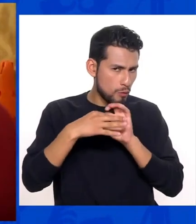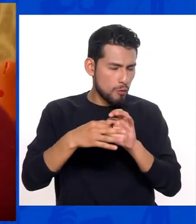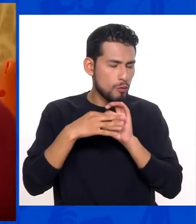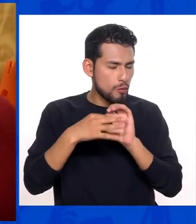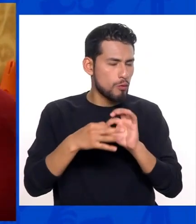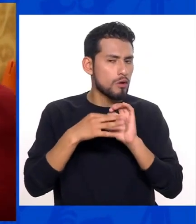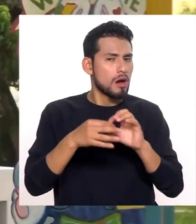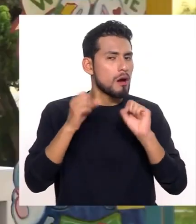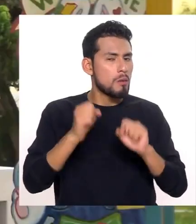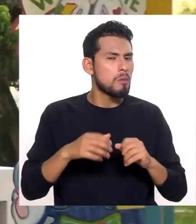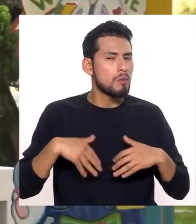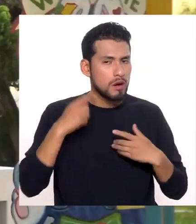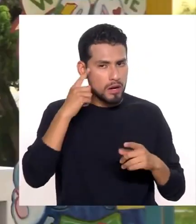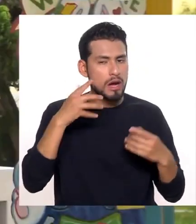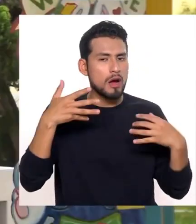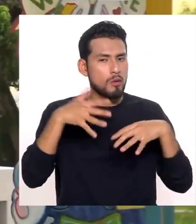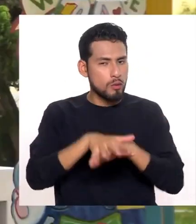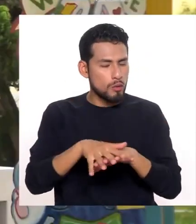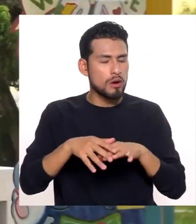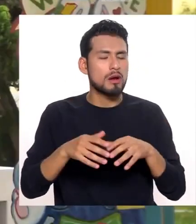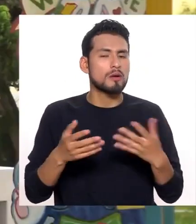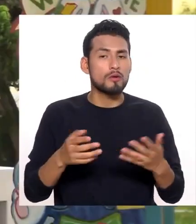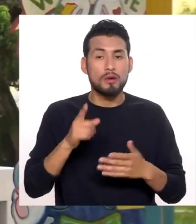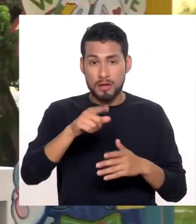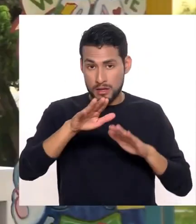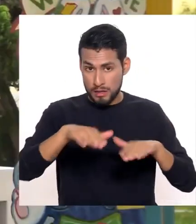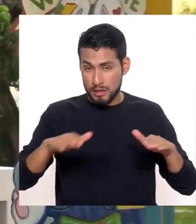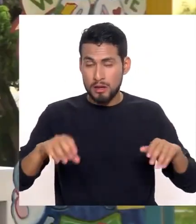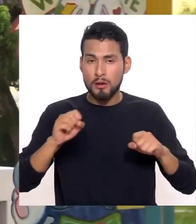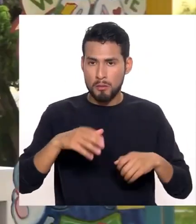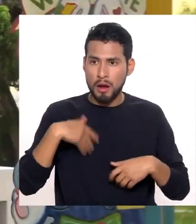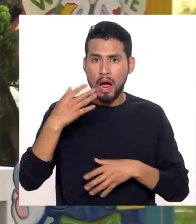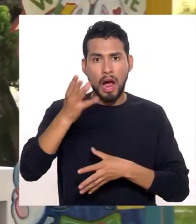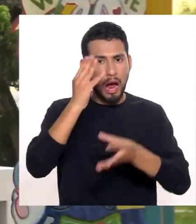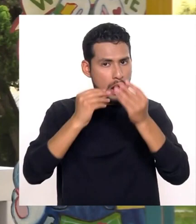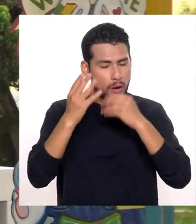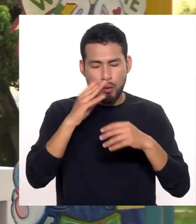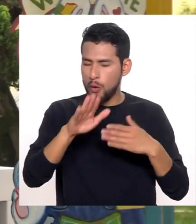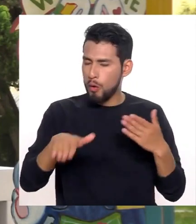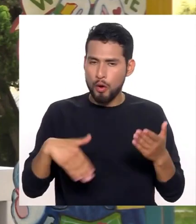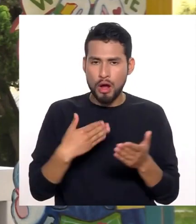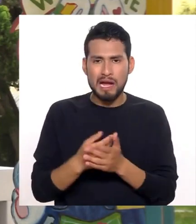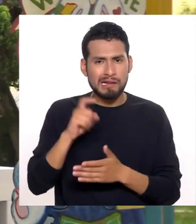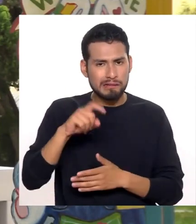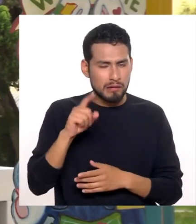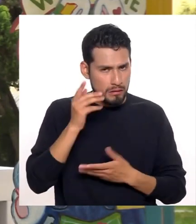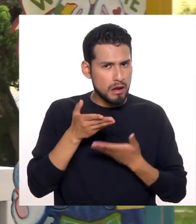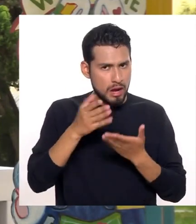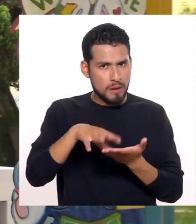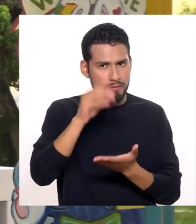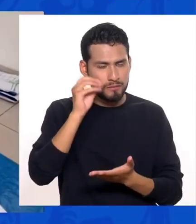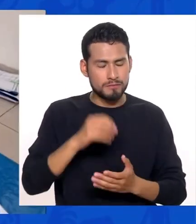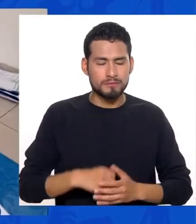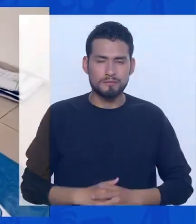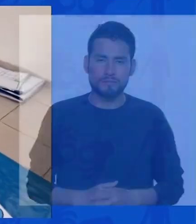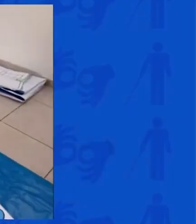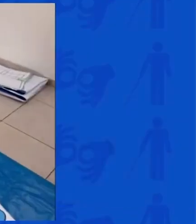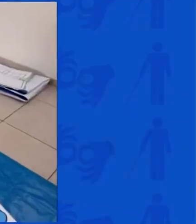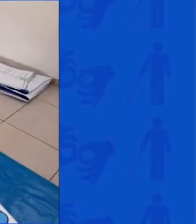trabajando juntos para la inclusión, para que sus niños sigan aprendiendo todo lo que necesitan aprender.